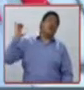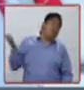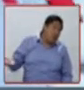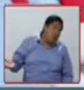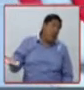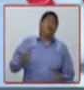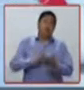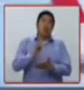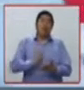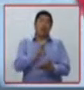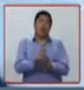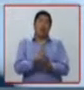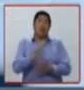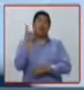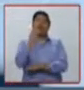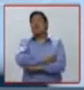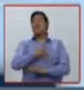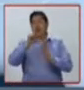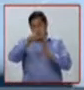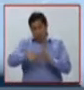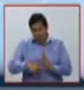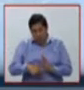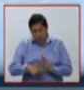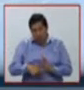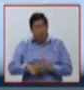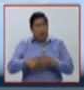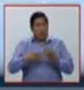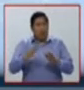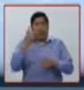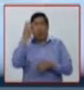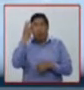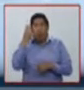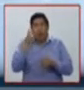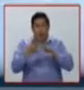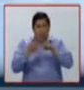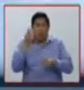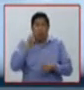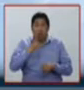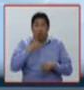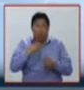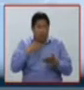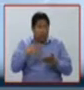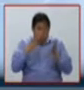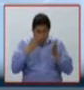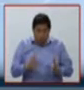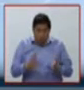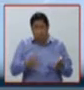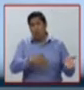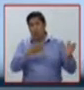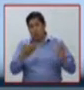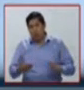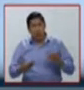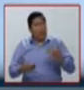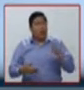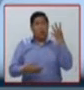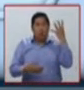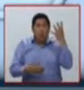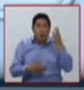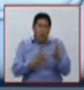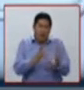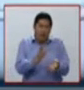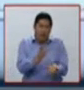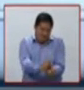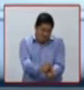Tomás Frías. Un día después de aquella tragedia, con cuatro de las estudiantes fallecidas, con cuatro aprehendidos, aún